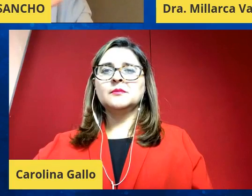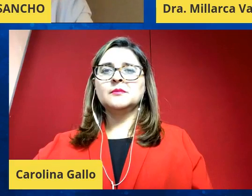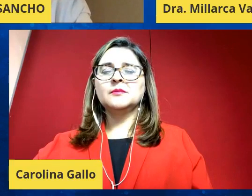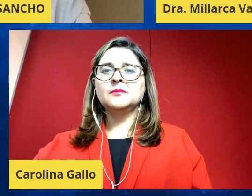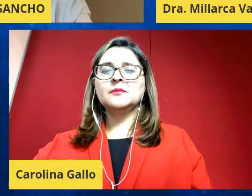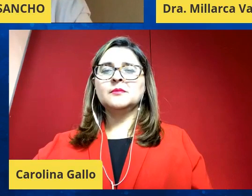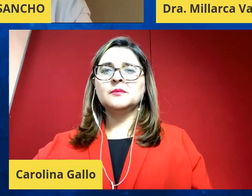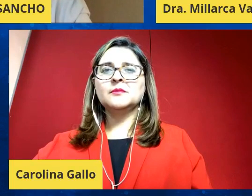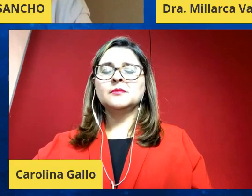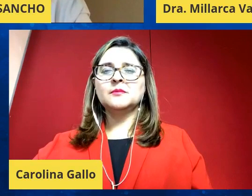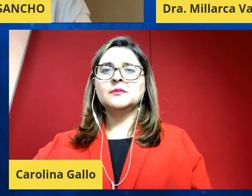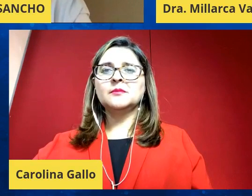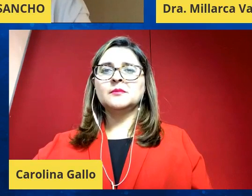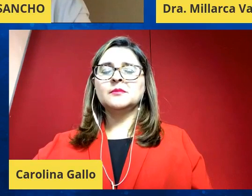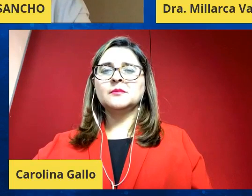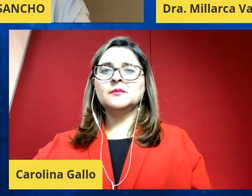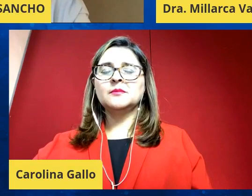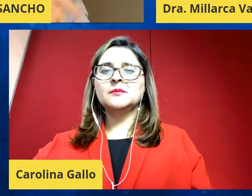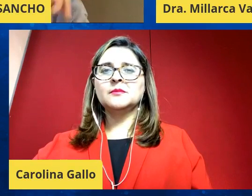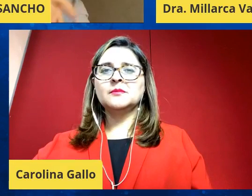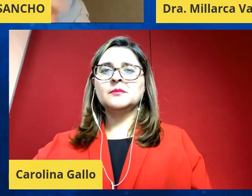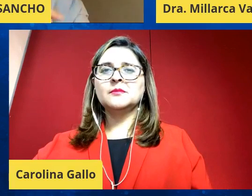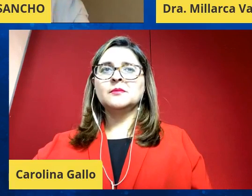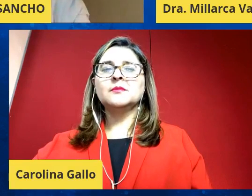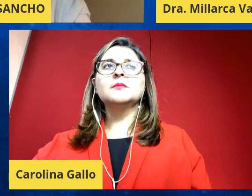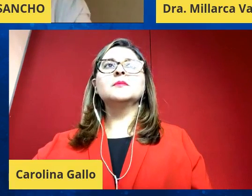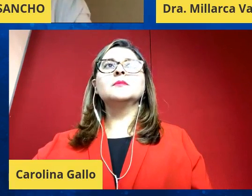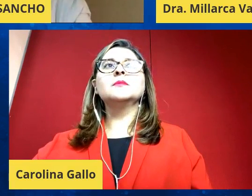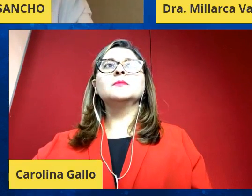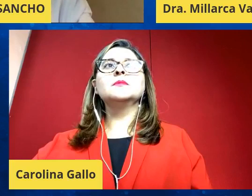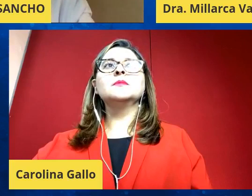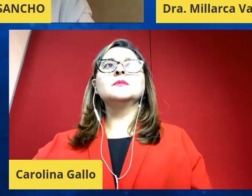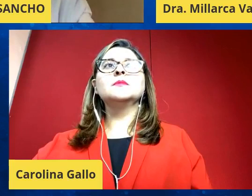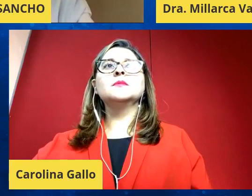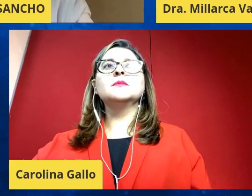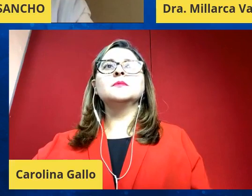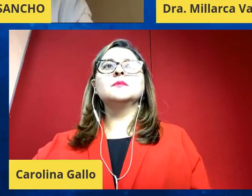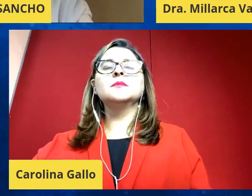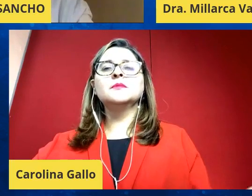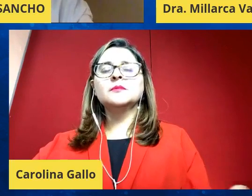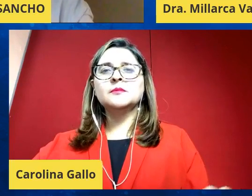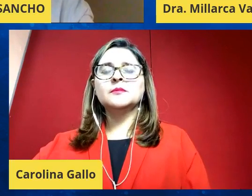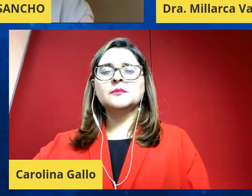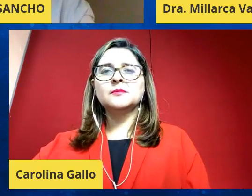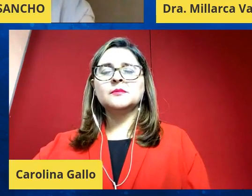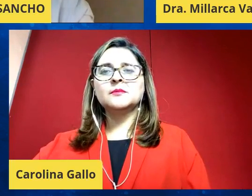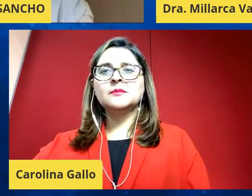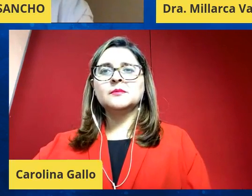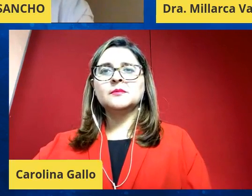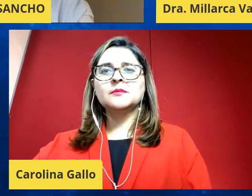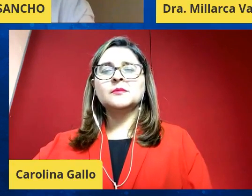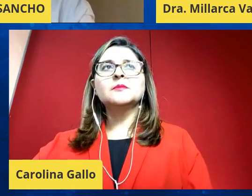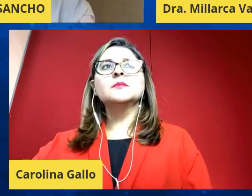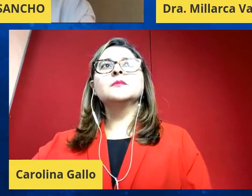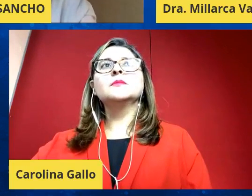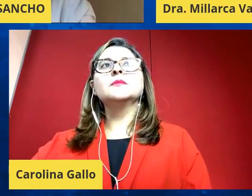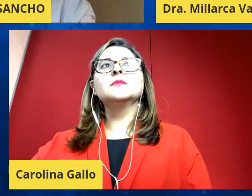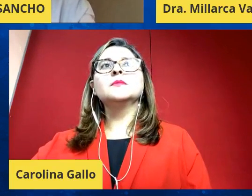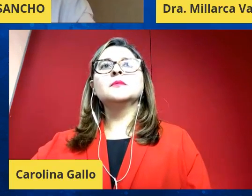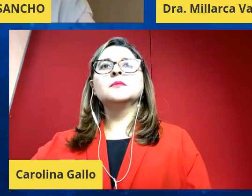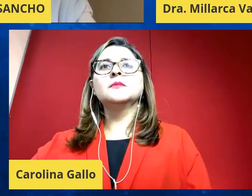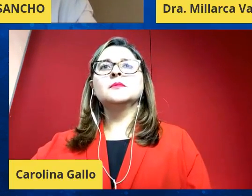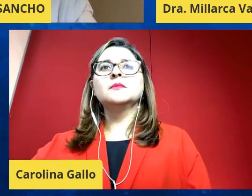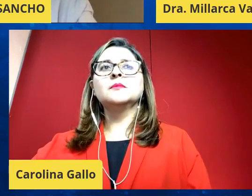no quieren que se construyan más telescopios grandes en Hawái, porque ellos consideran que ese cerro es un cerro